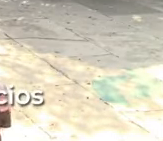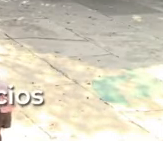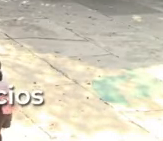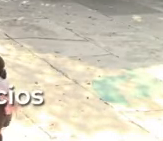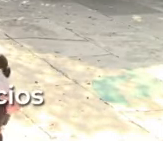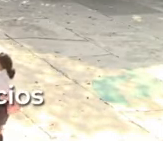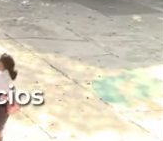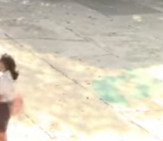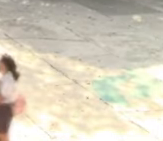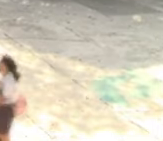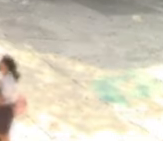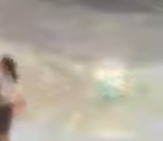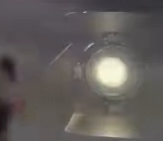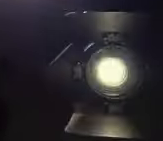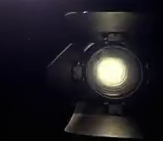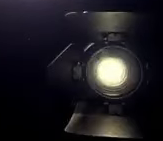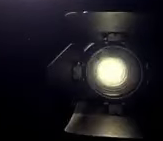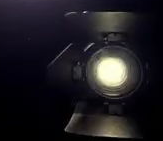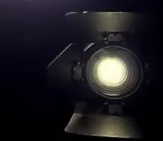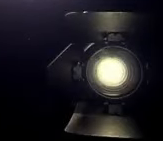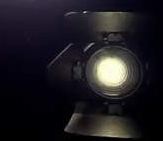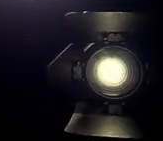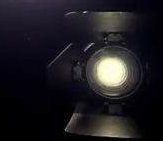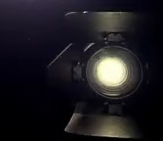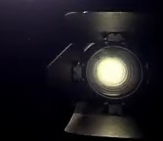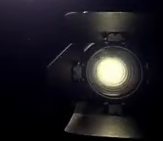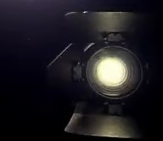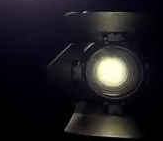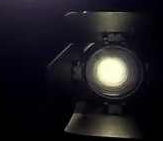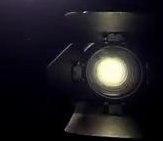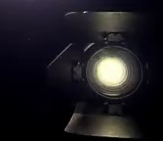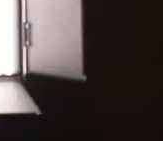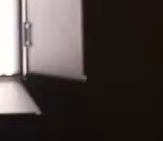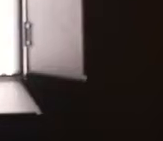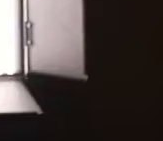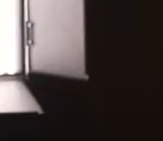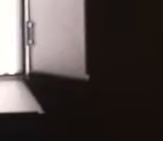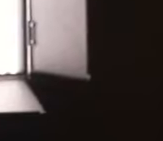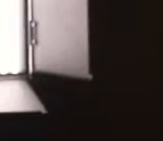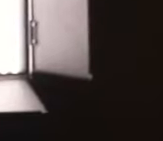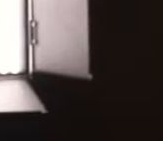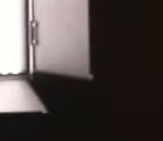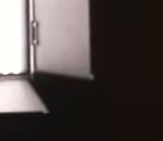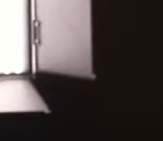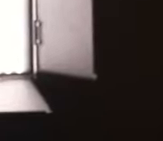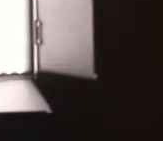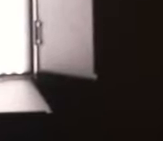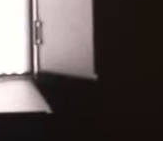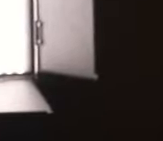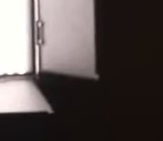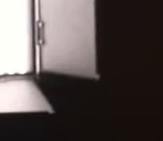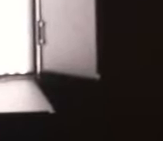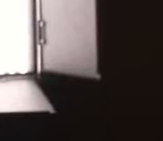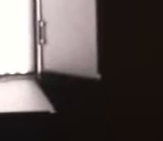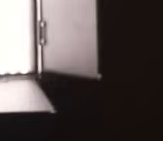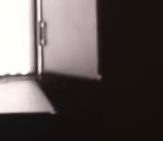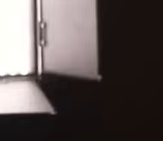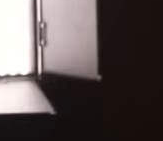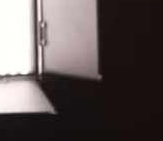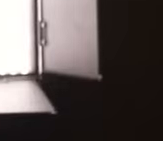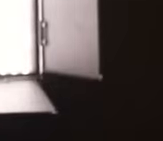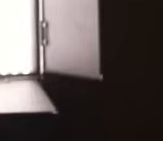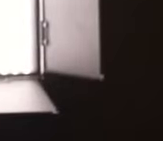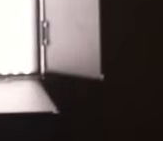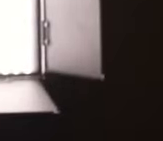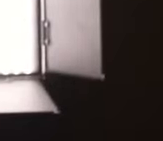apoyo emocional. Un maestro debe tener vocación. Ay, lo que más extraño son a mis alumnos.